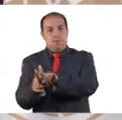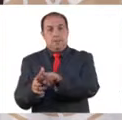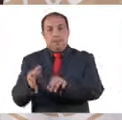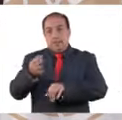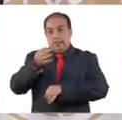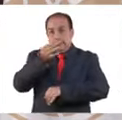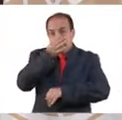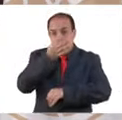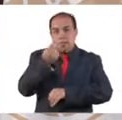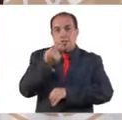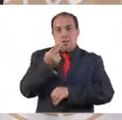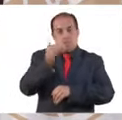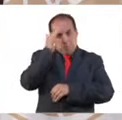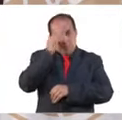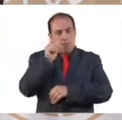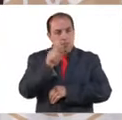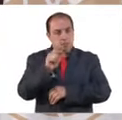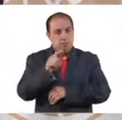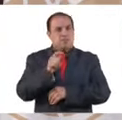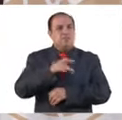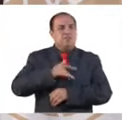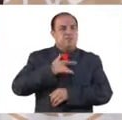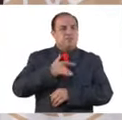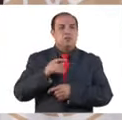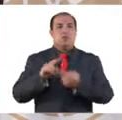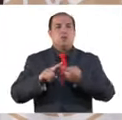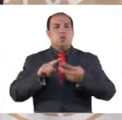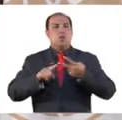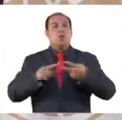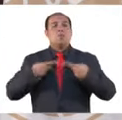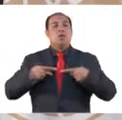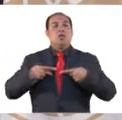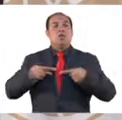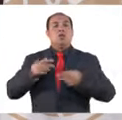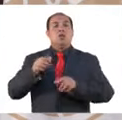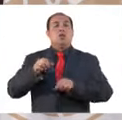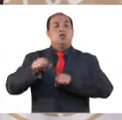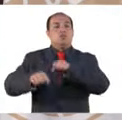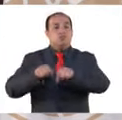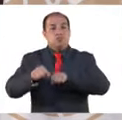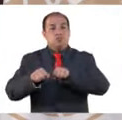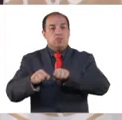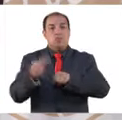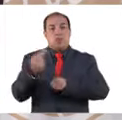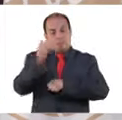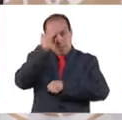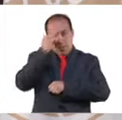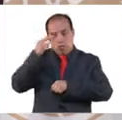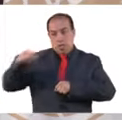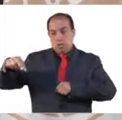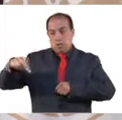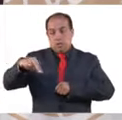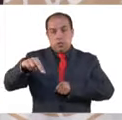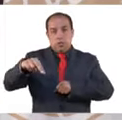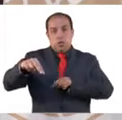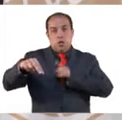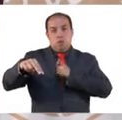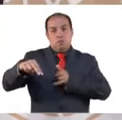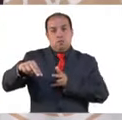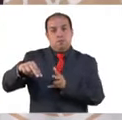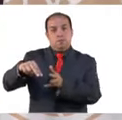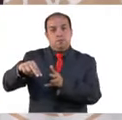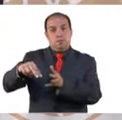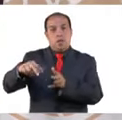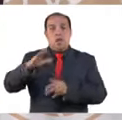ciclovía y eres ciclista, debes de considerar qué significa para un peatón que tal vez no tiene tiempo de verte, que te le cruces enfrente, por ejemplo, en un paso peatonal, por